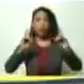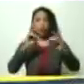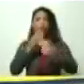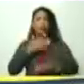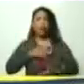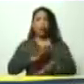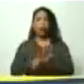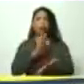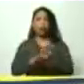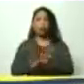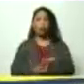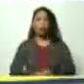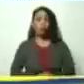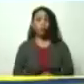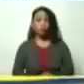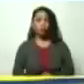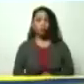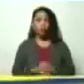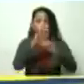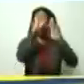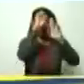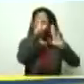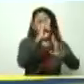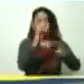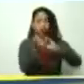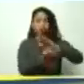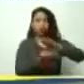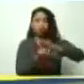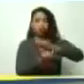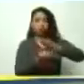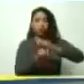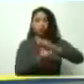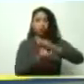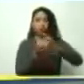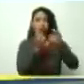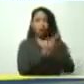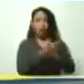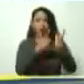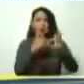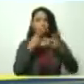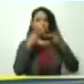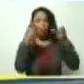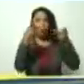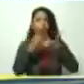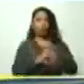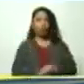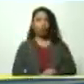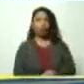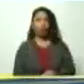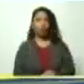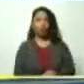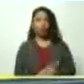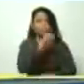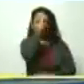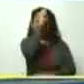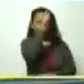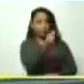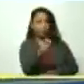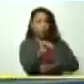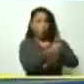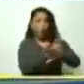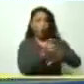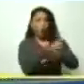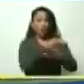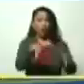armonía democrática del respeto a las instituciones de las libertades públicas del reconocimiento del gobierno